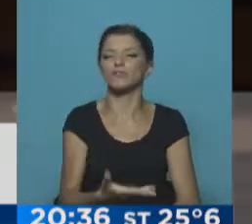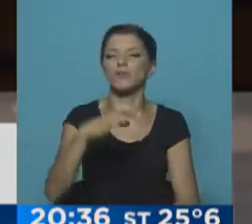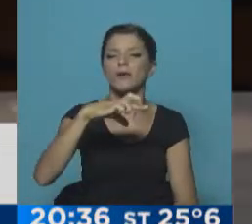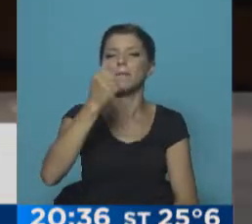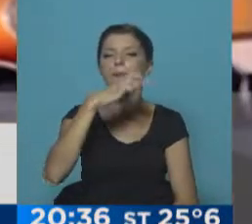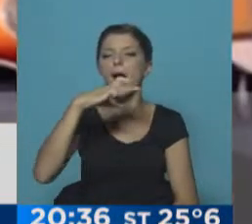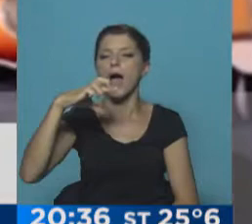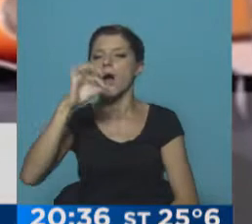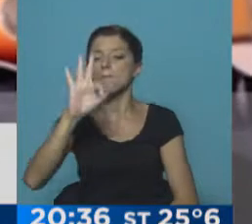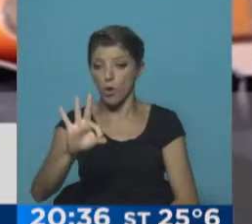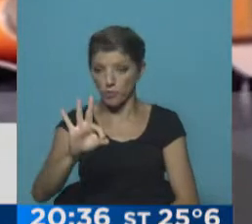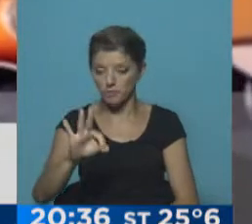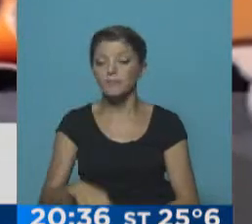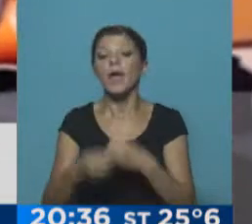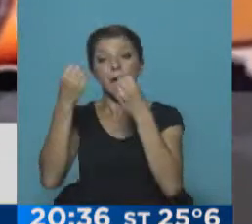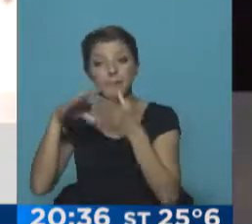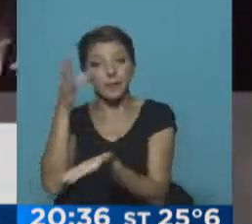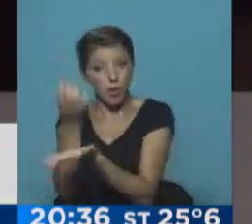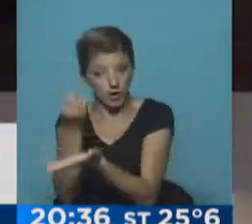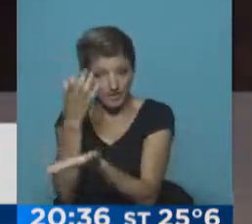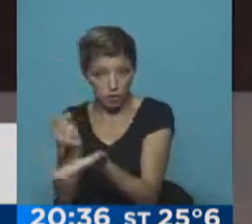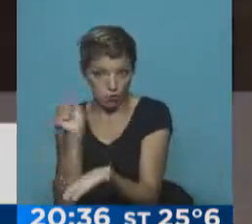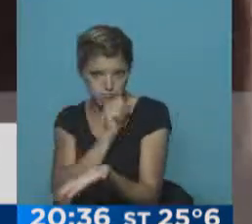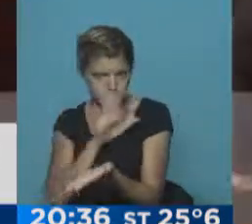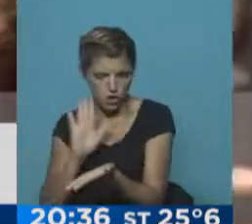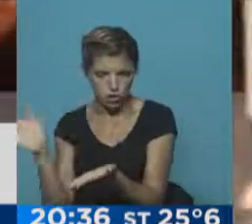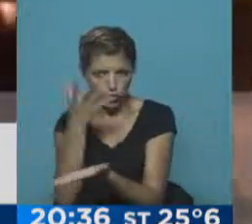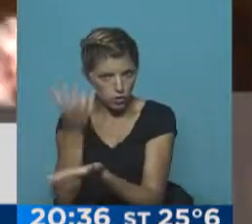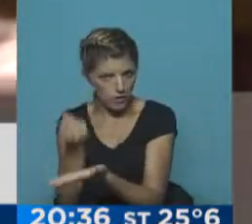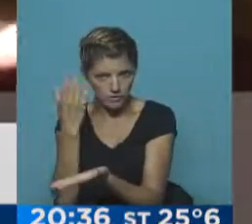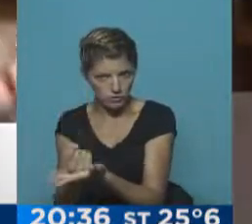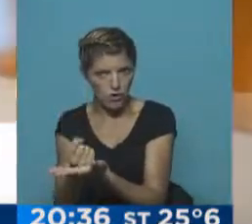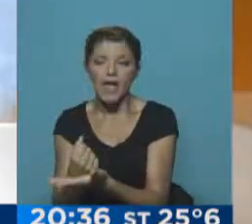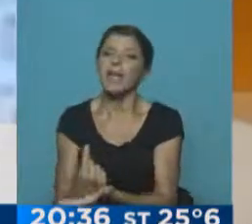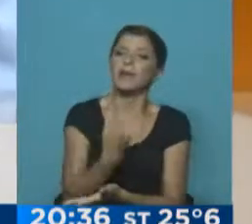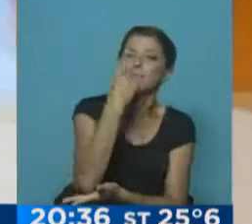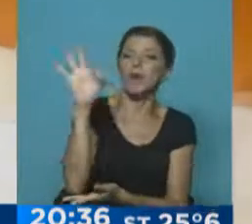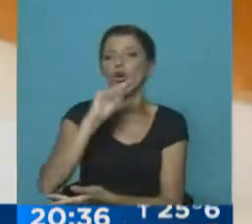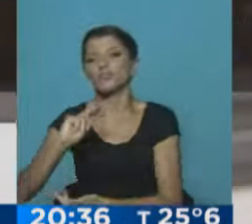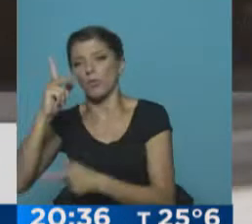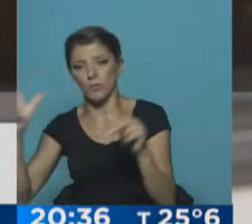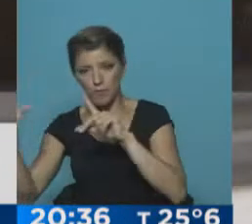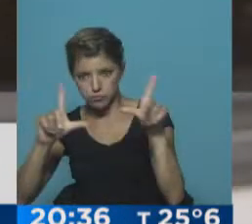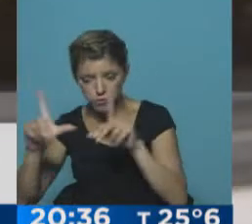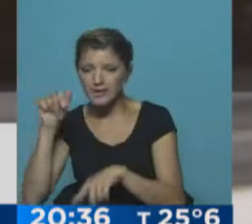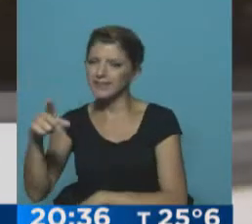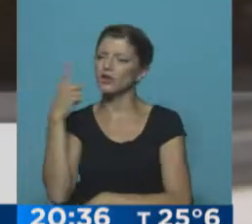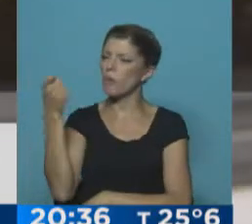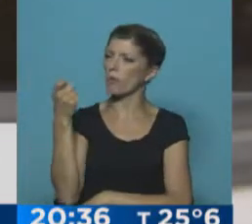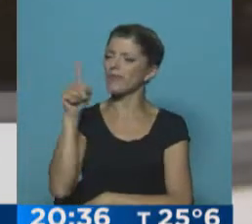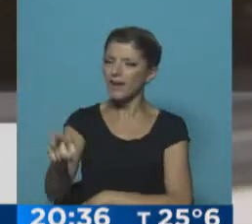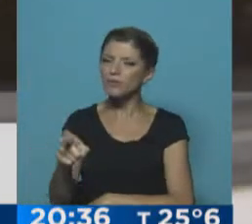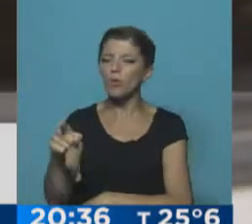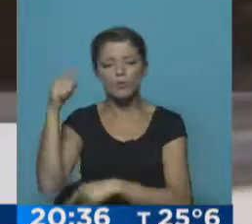a hacer las sesiones de grabación, que fueron muy íntimas. Todo esto grabado de primera o segunda toma. Entonces ahí nos dimos cuenta que esto tenía un fin benéfico,